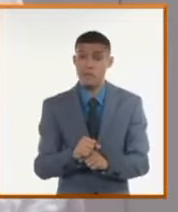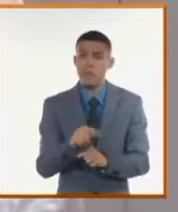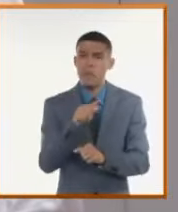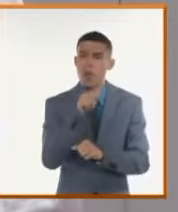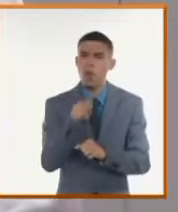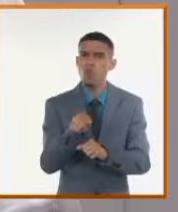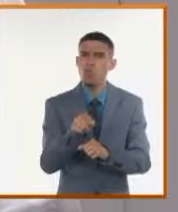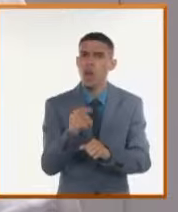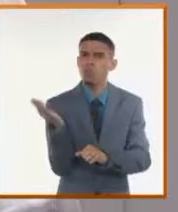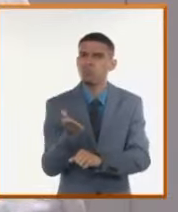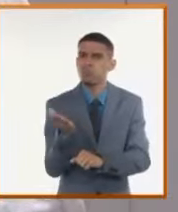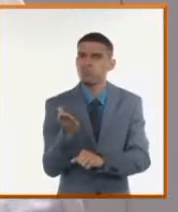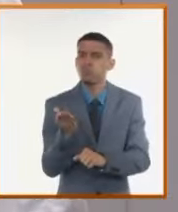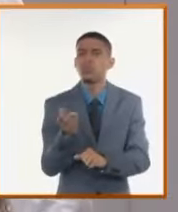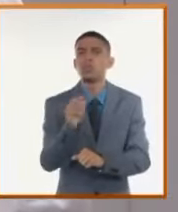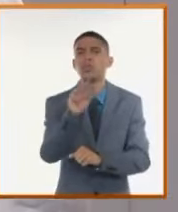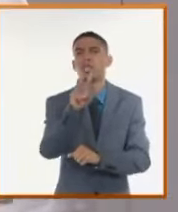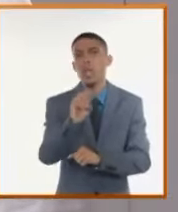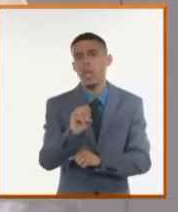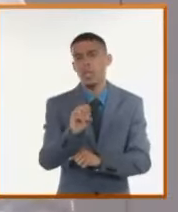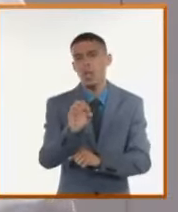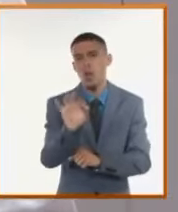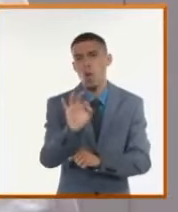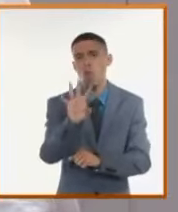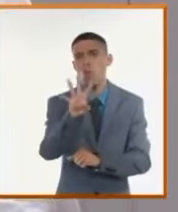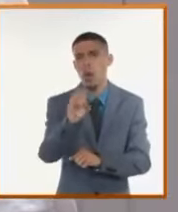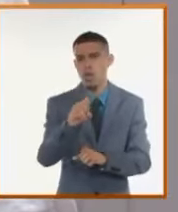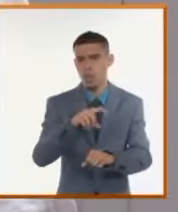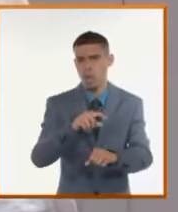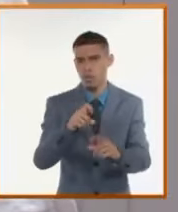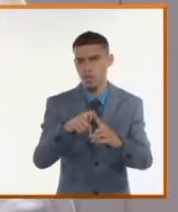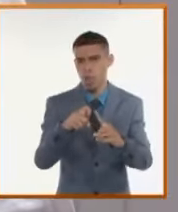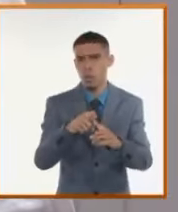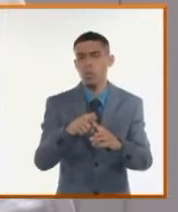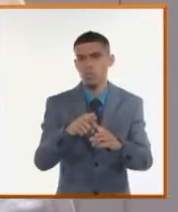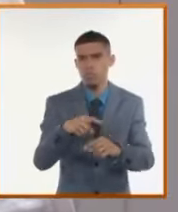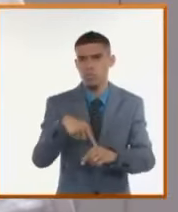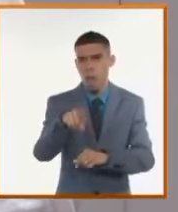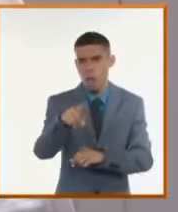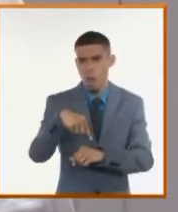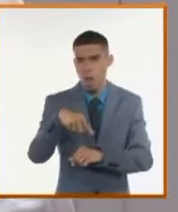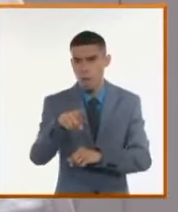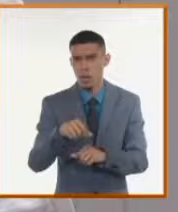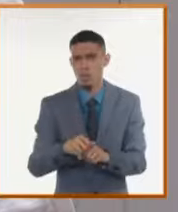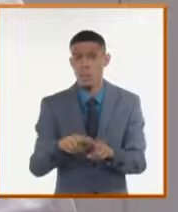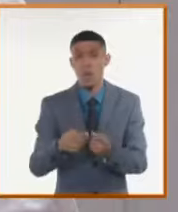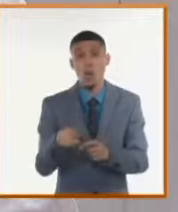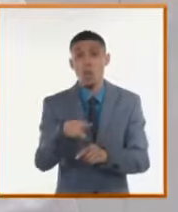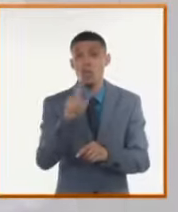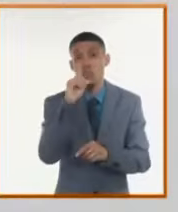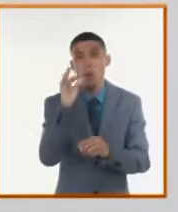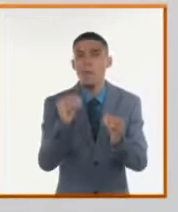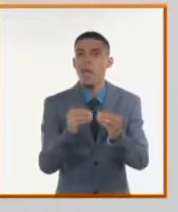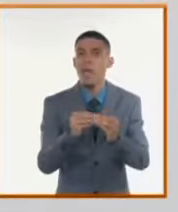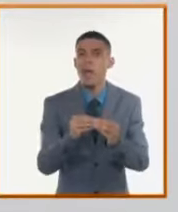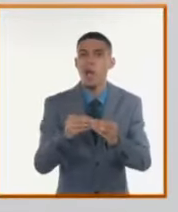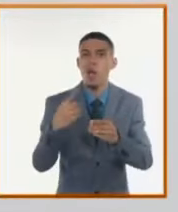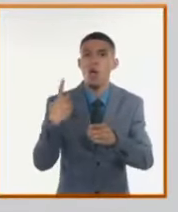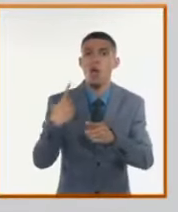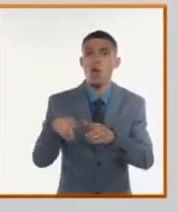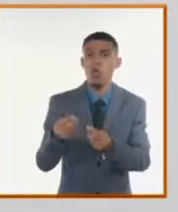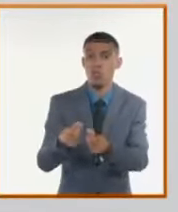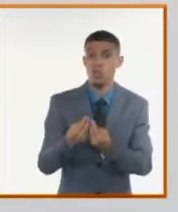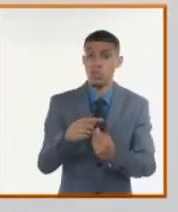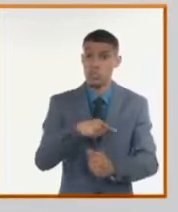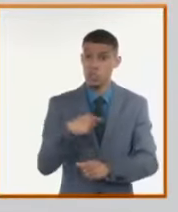una velocidad entre 30 y 40 km porh O sea que no son compatibles su tecnología y no realmente no es posible este